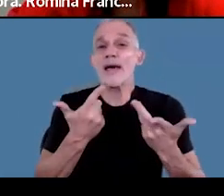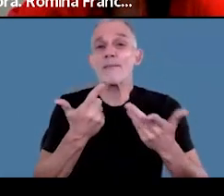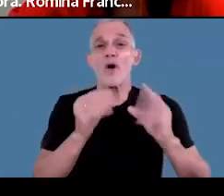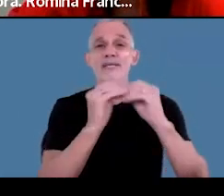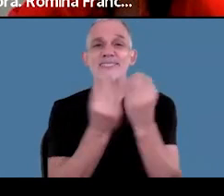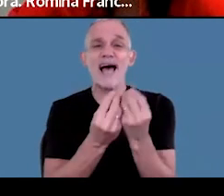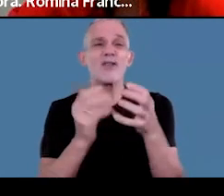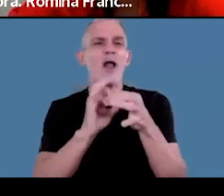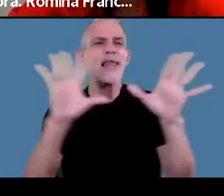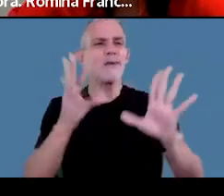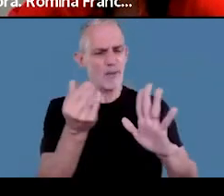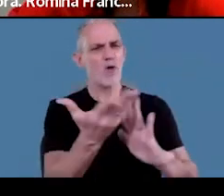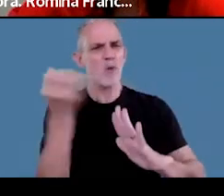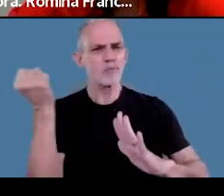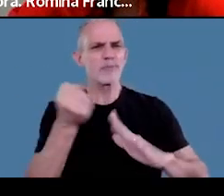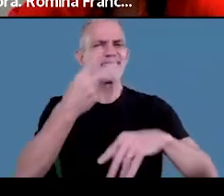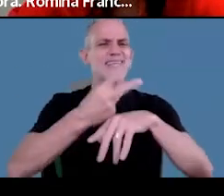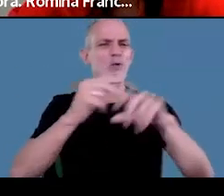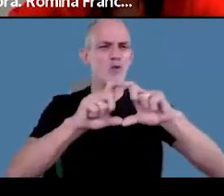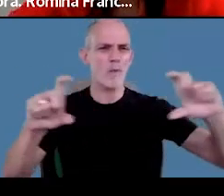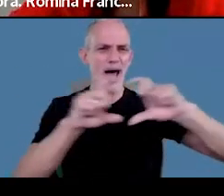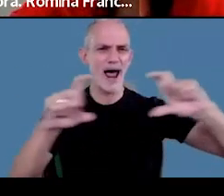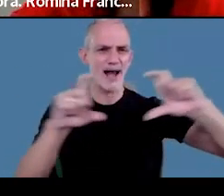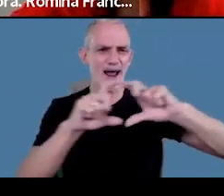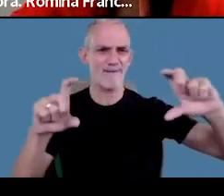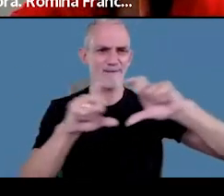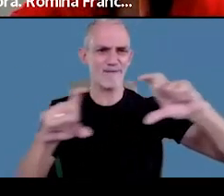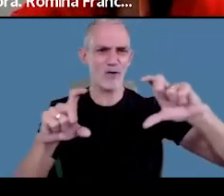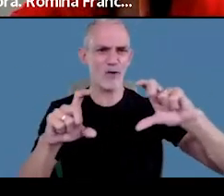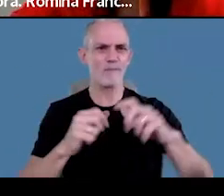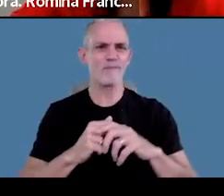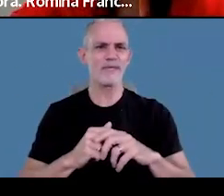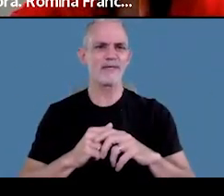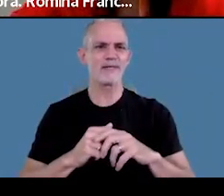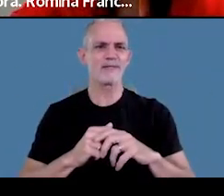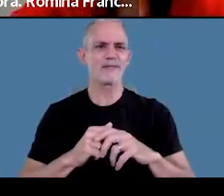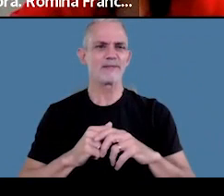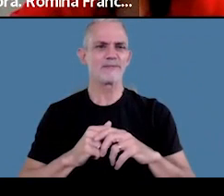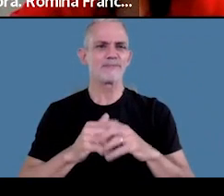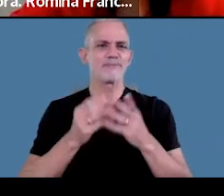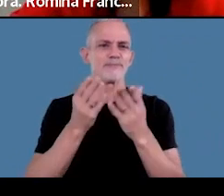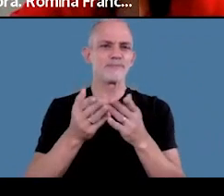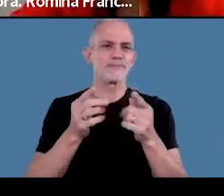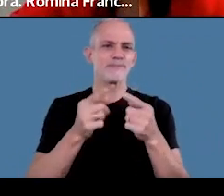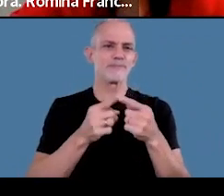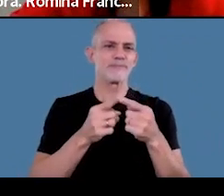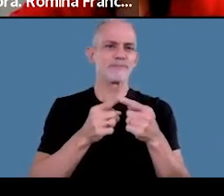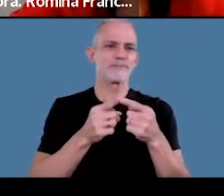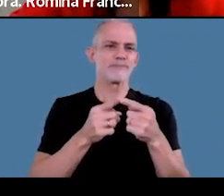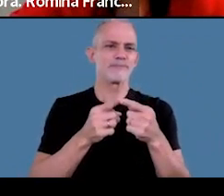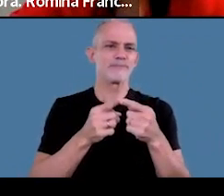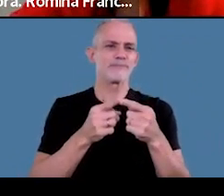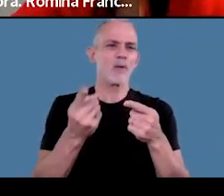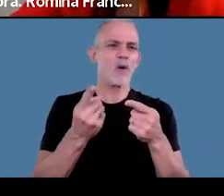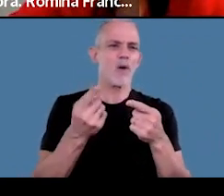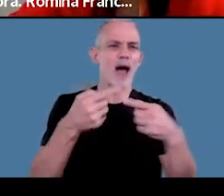libre disponibilidad del segundo párrafo, ahí no hay antecedentes administrativos, por lo cual